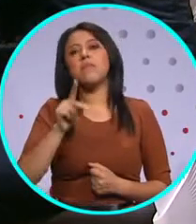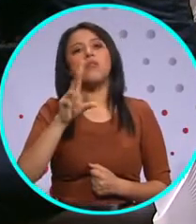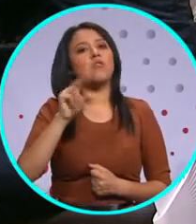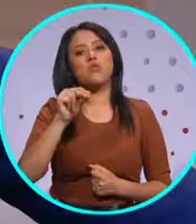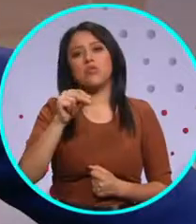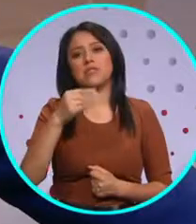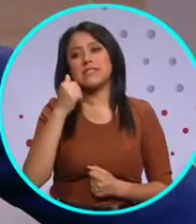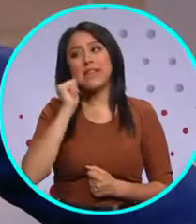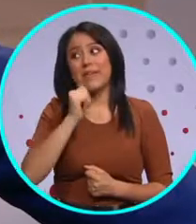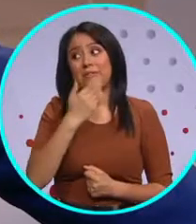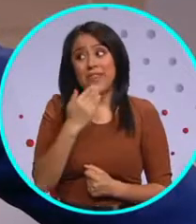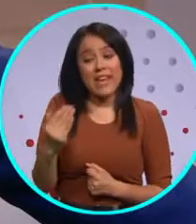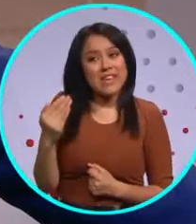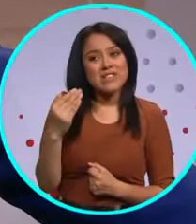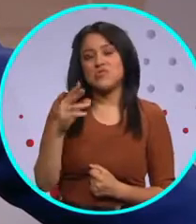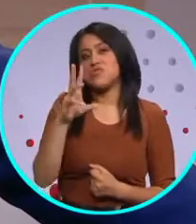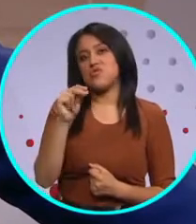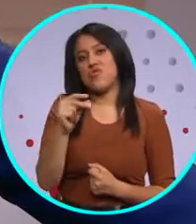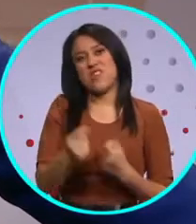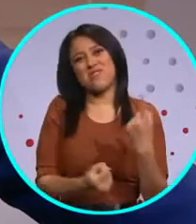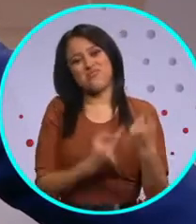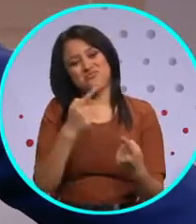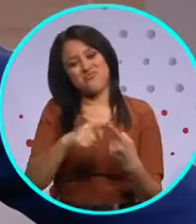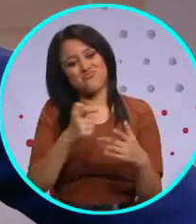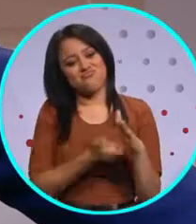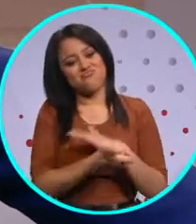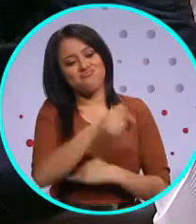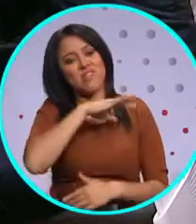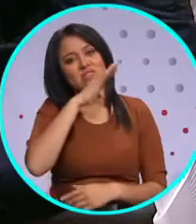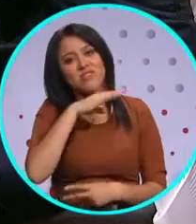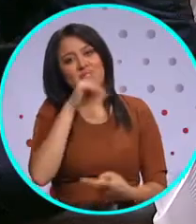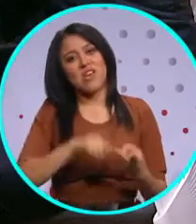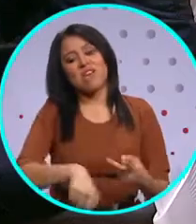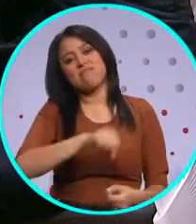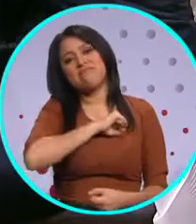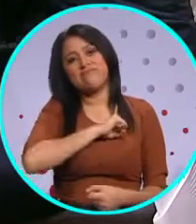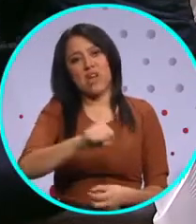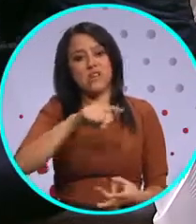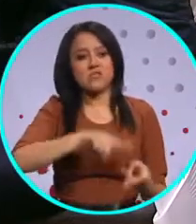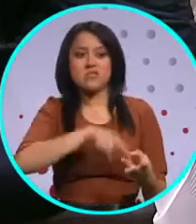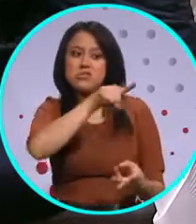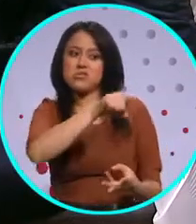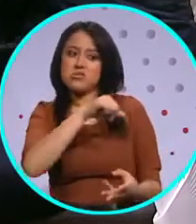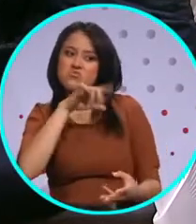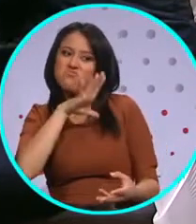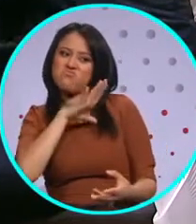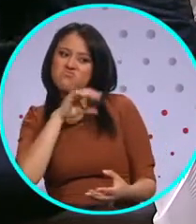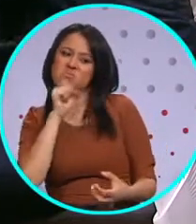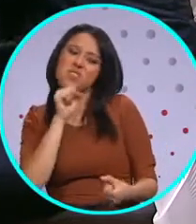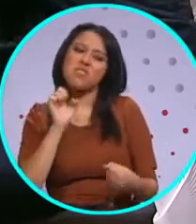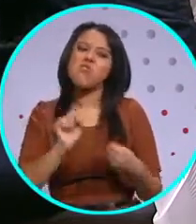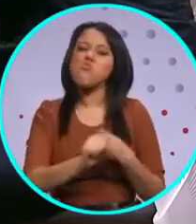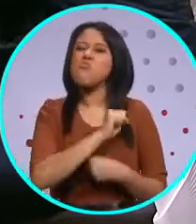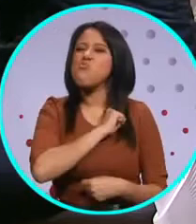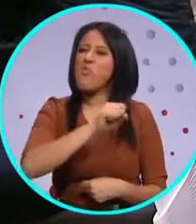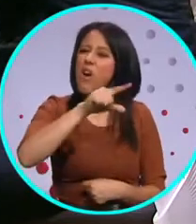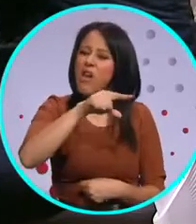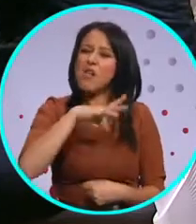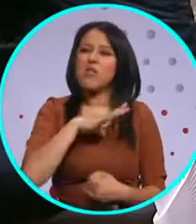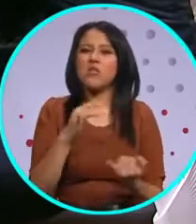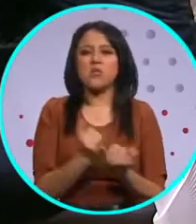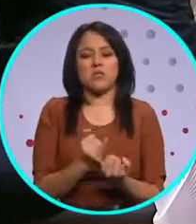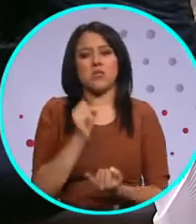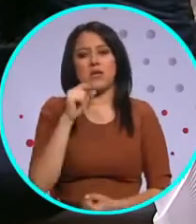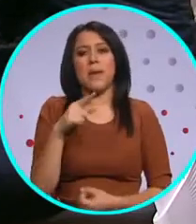cuidado las blancas palomas hay al señor corruptos algunos malos algunos que son traidores a la causa de la secretaria pero también hay que mencionar